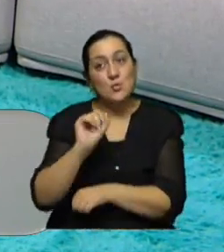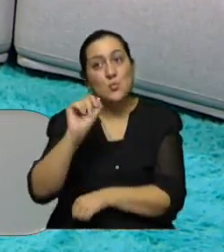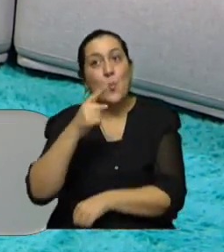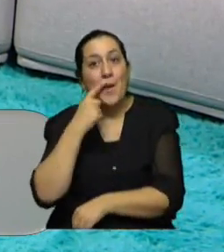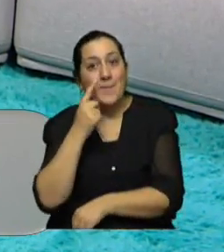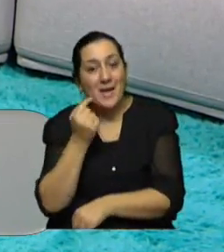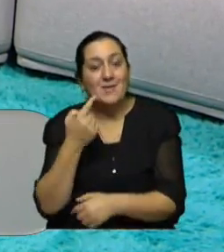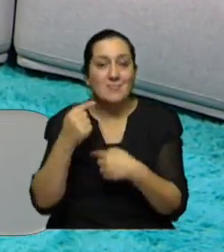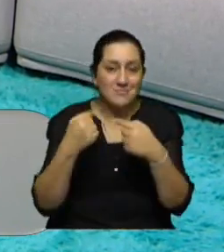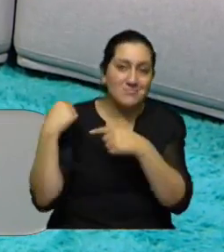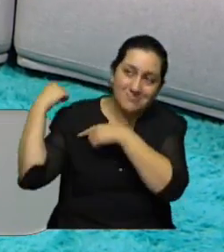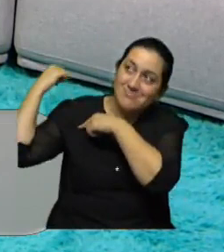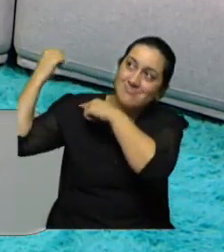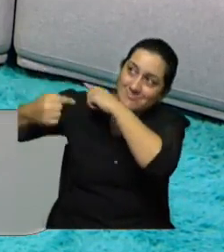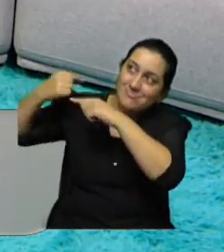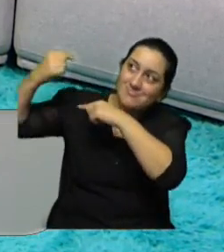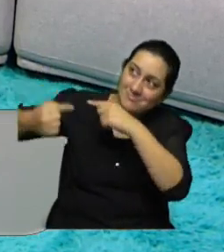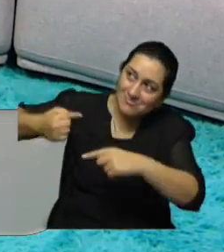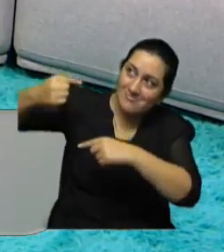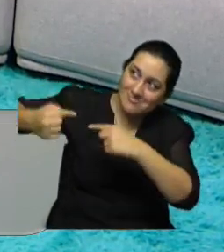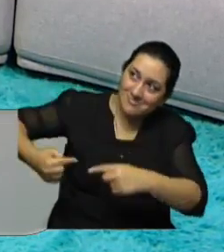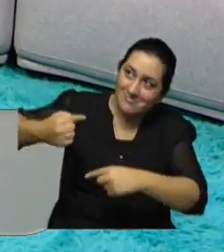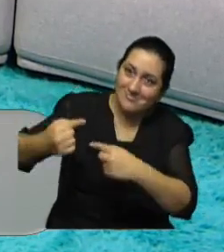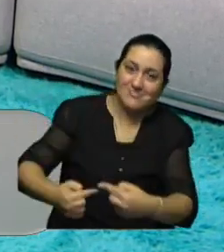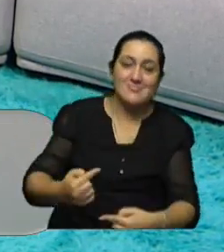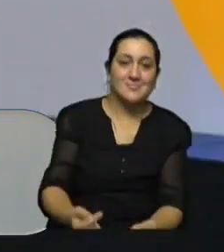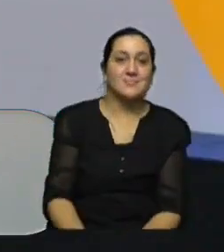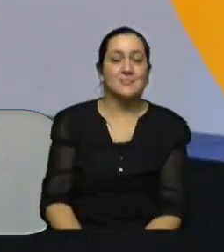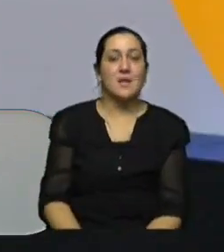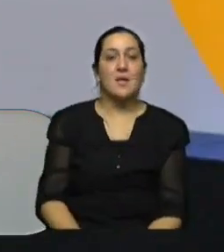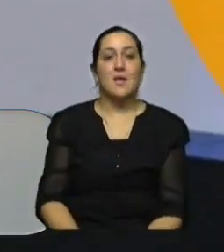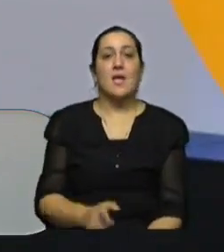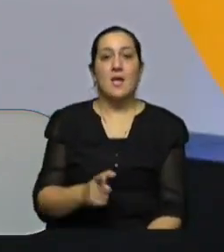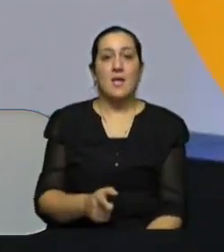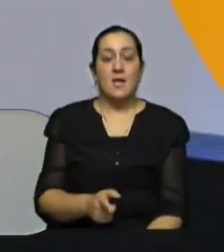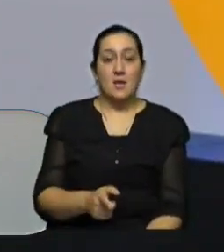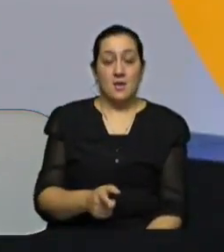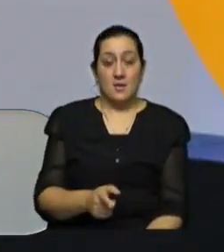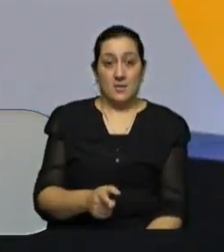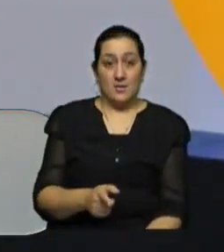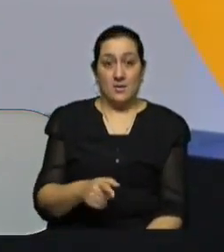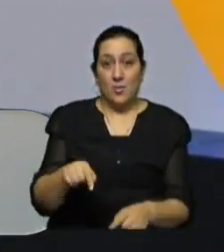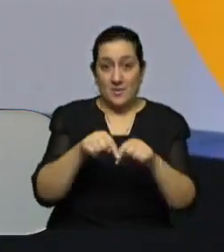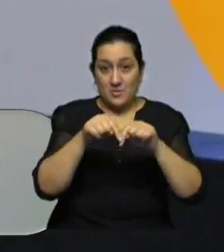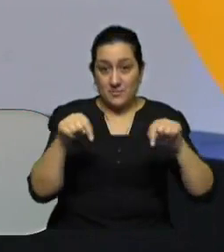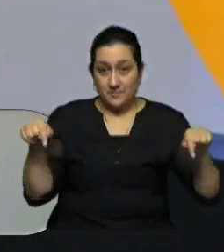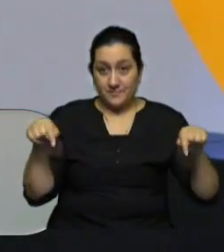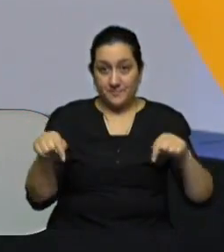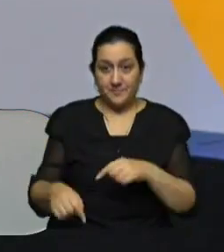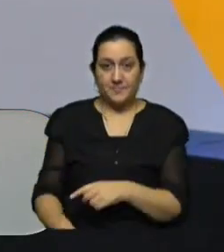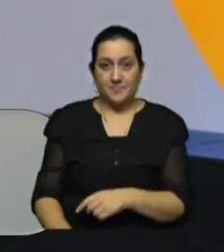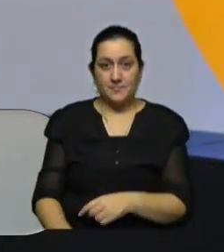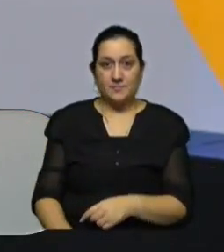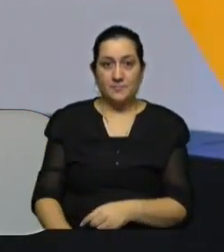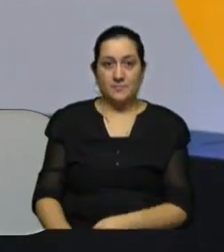Qué maravilla lo que estás contando. Hay una cuenta en la que la gente puede corroborar, que supongo que estará saliendo al pie de pantalla, que